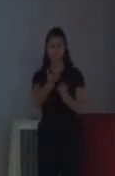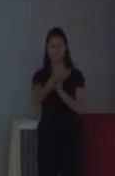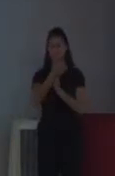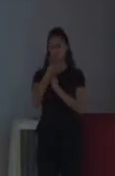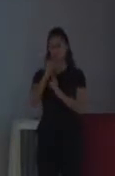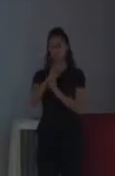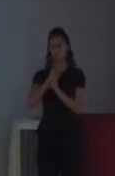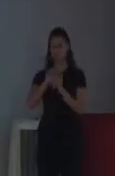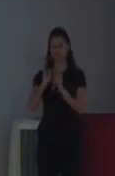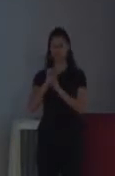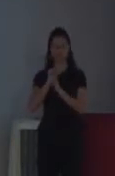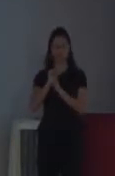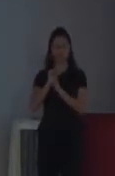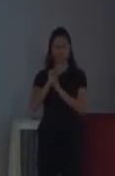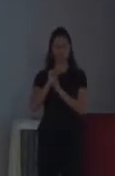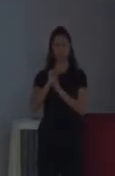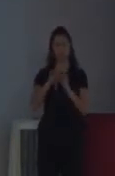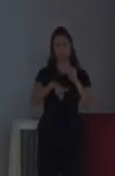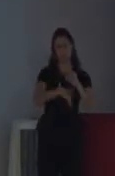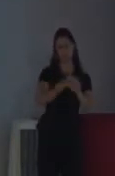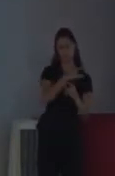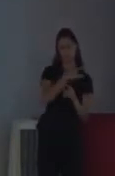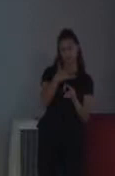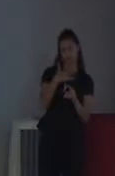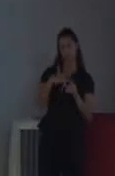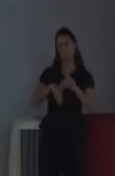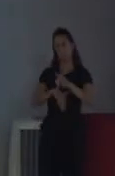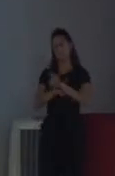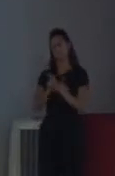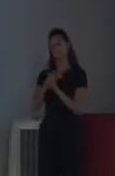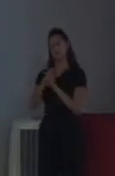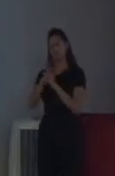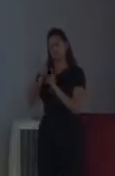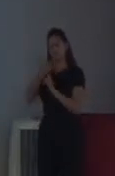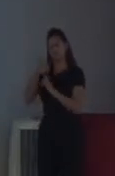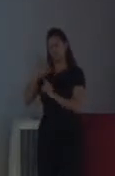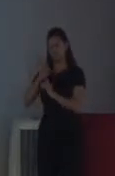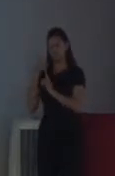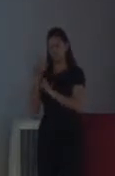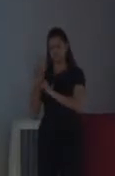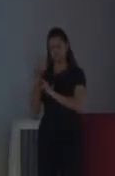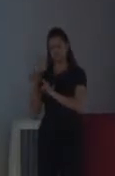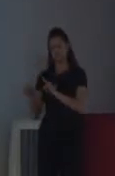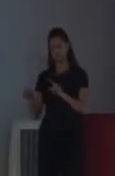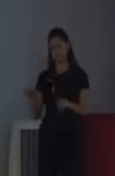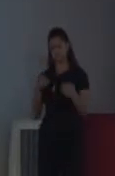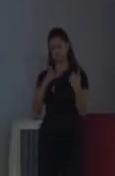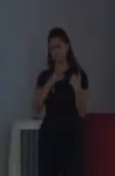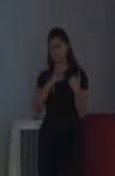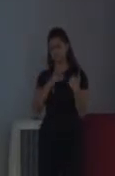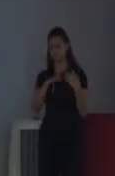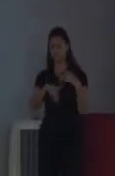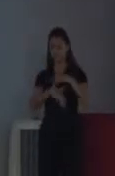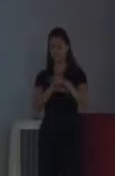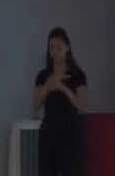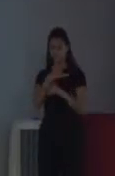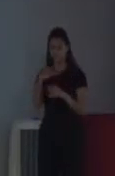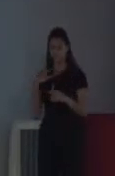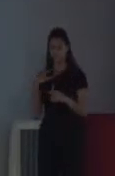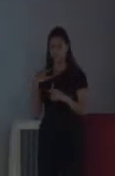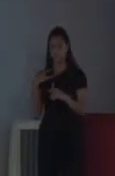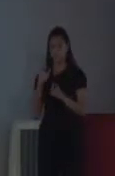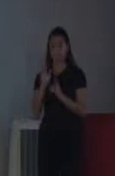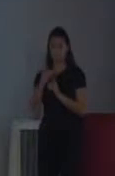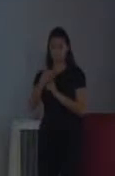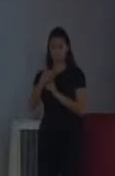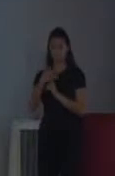Del Ministerio de Salud y de la Protección Social, ¿sí? Entonces, el Ministerio de Salud y de Protección Social